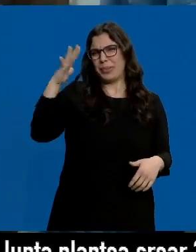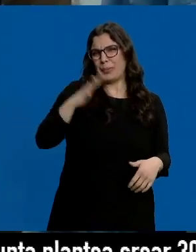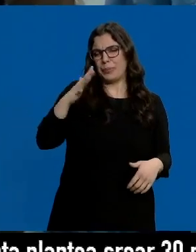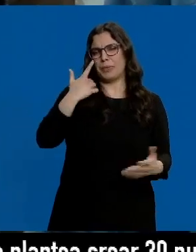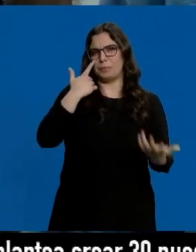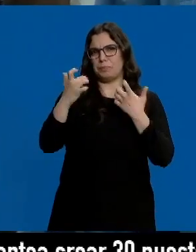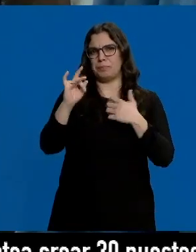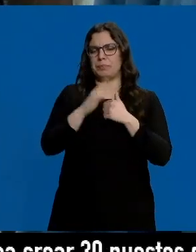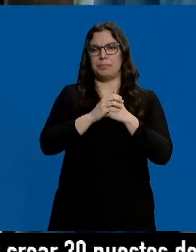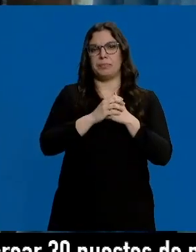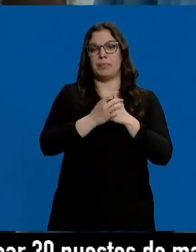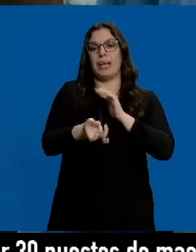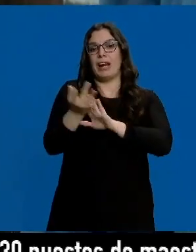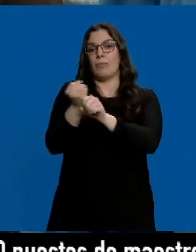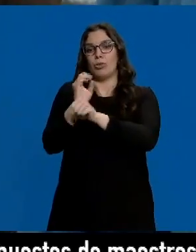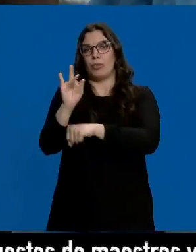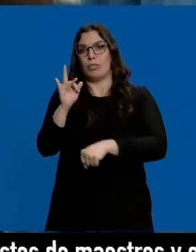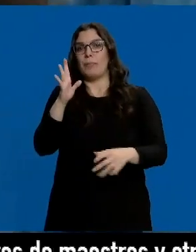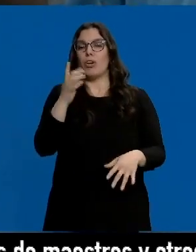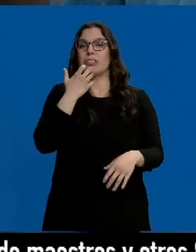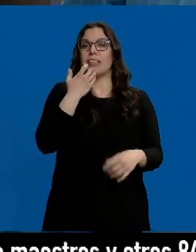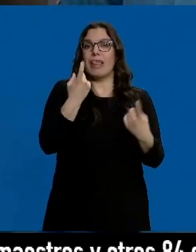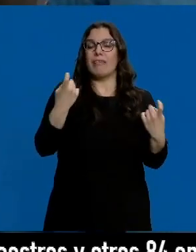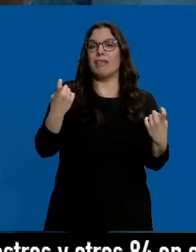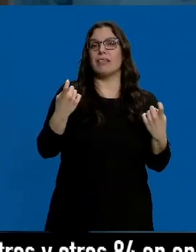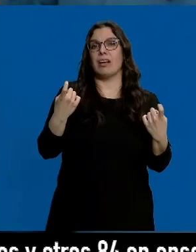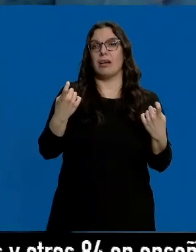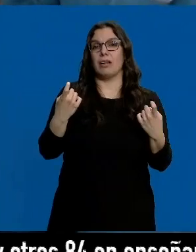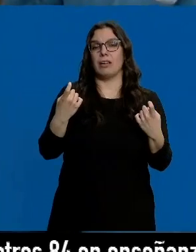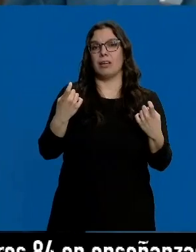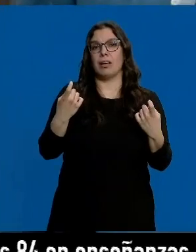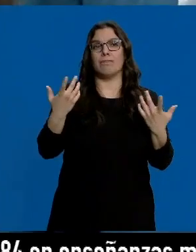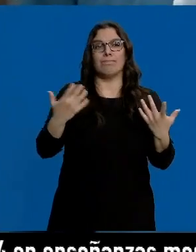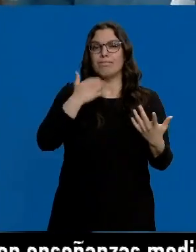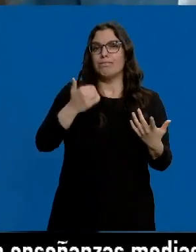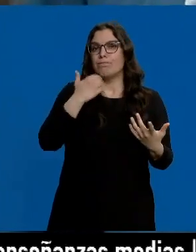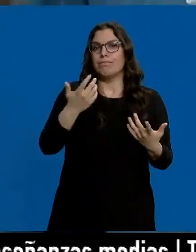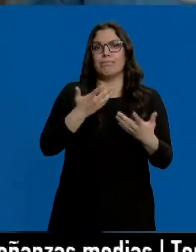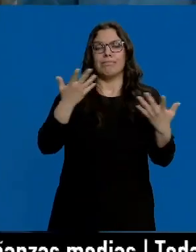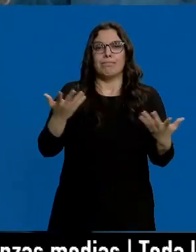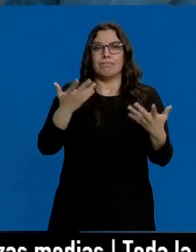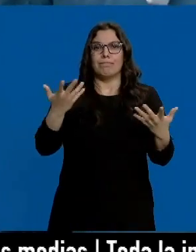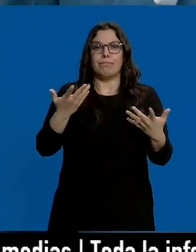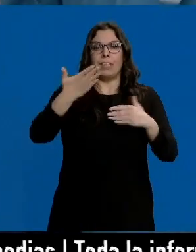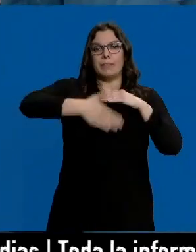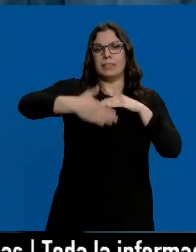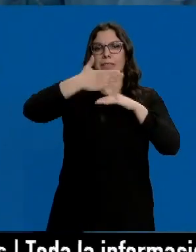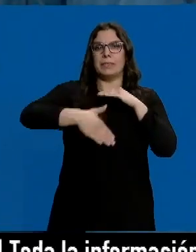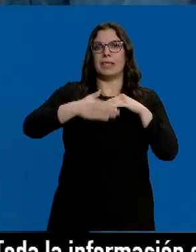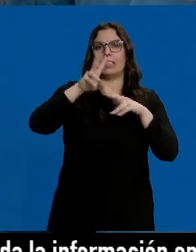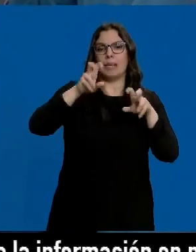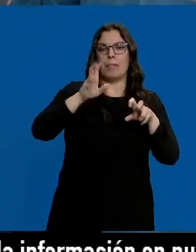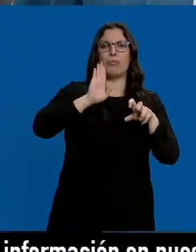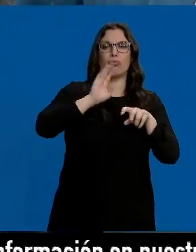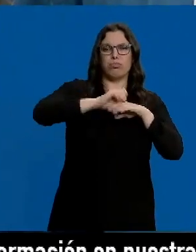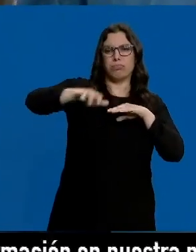se nota. Sí crea puestos de trabajo muy bien, pero jolín, si necesitan tener algo que les limite un poco el tema de los residuos,